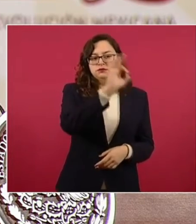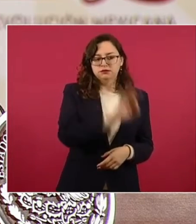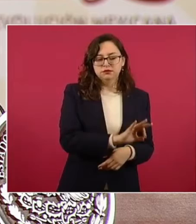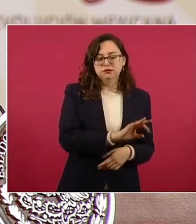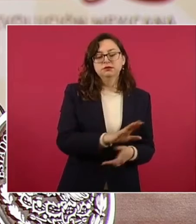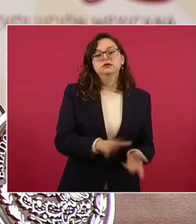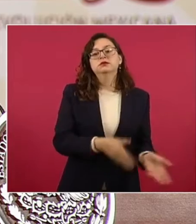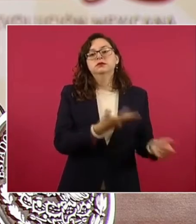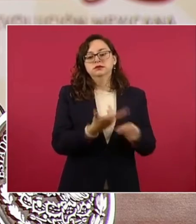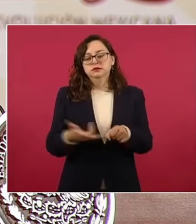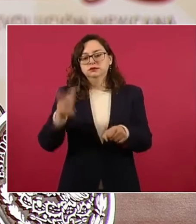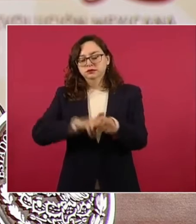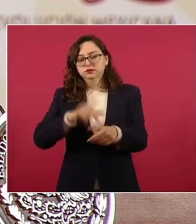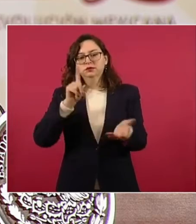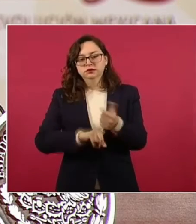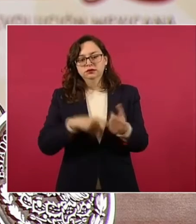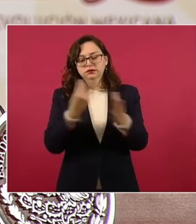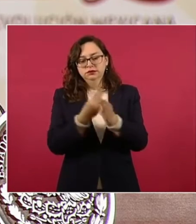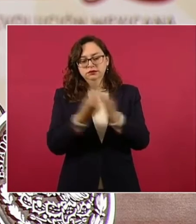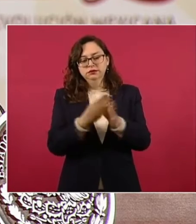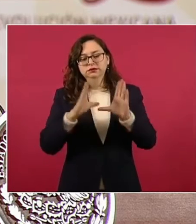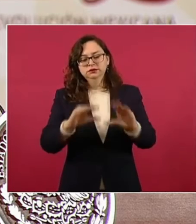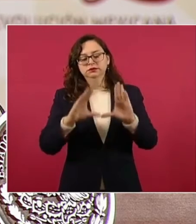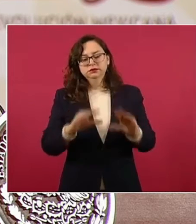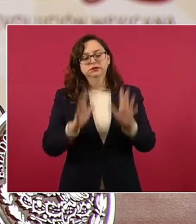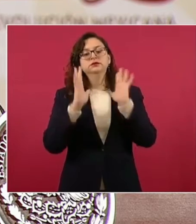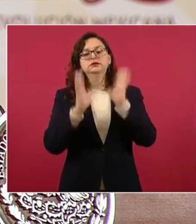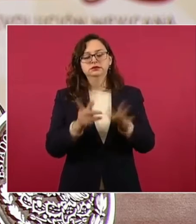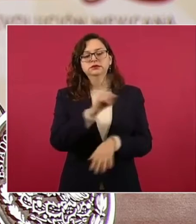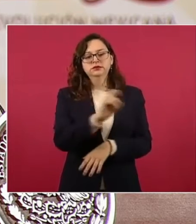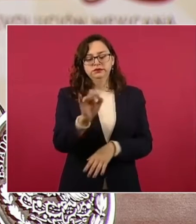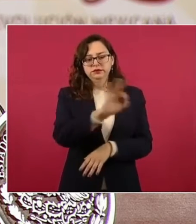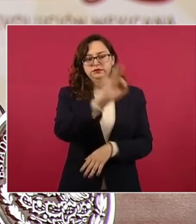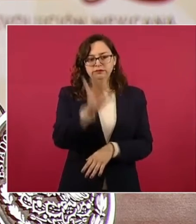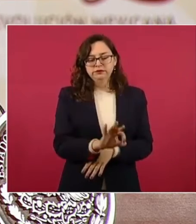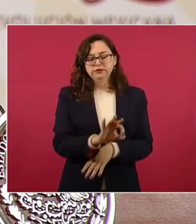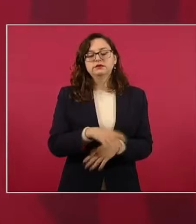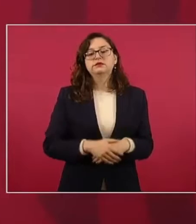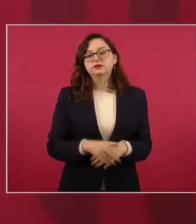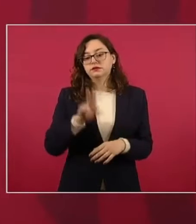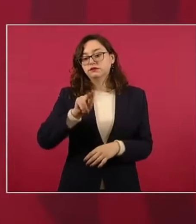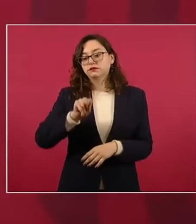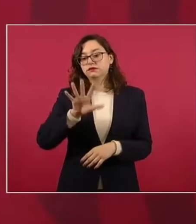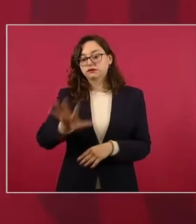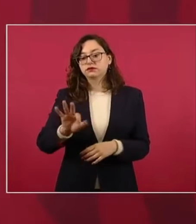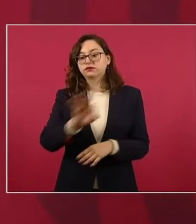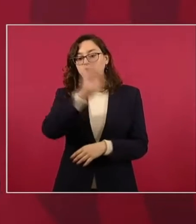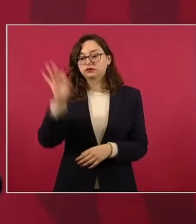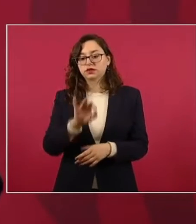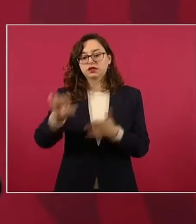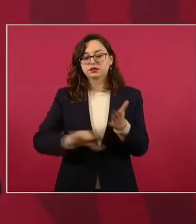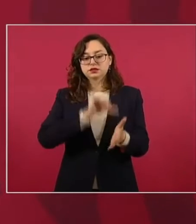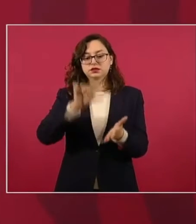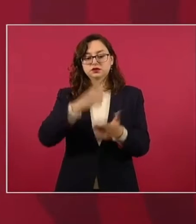del personal de hospitales capacitado, 75% en las unidades de primer nivel, centros de salud y unidades de